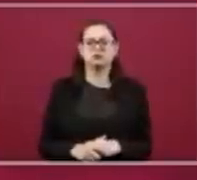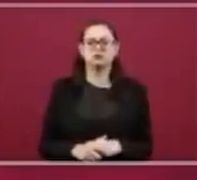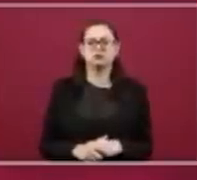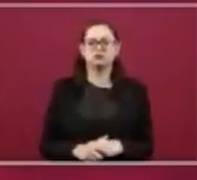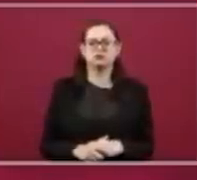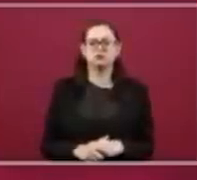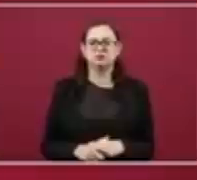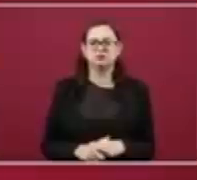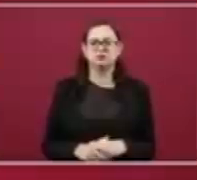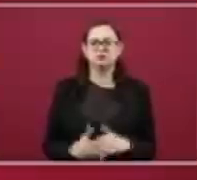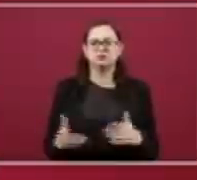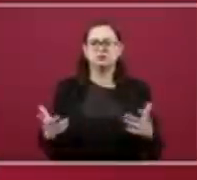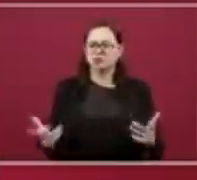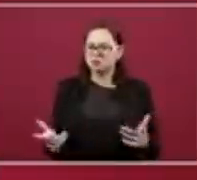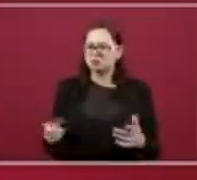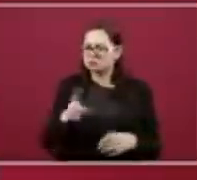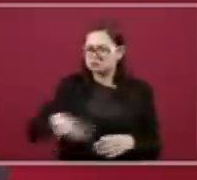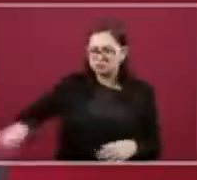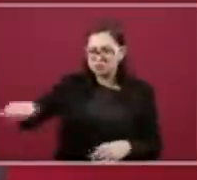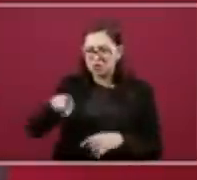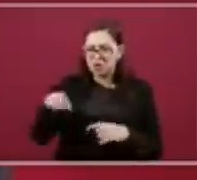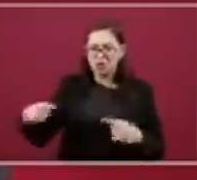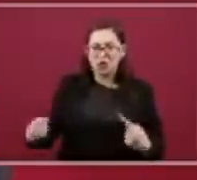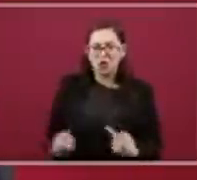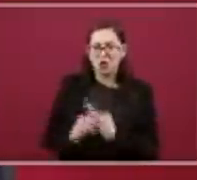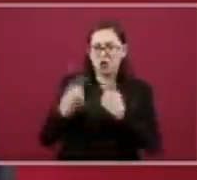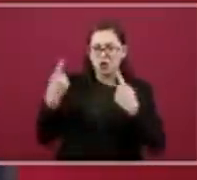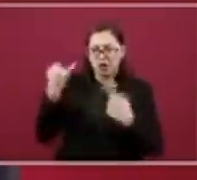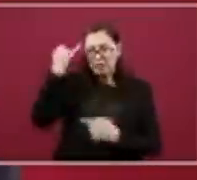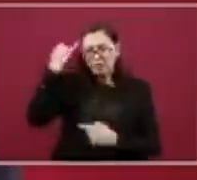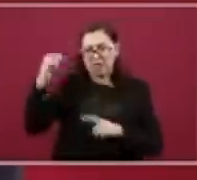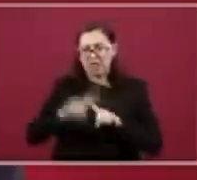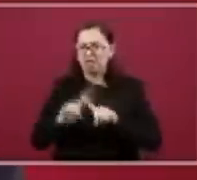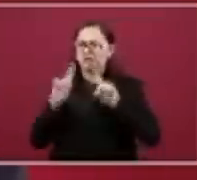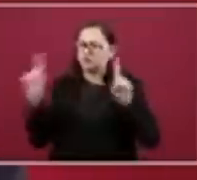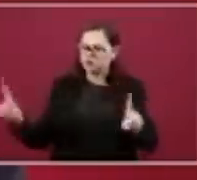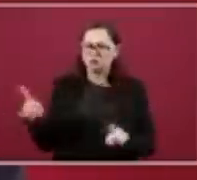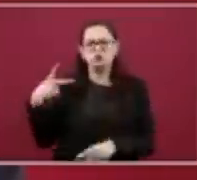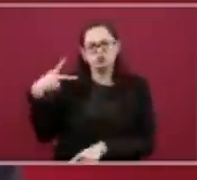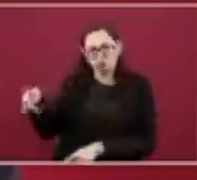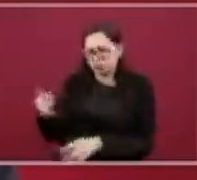garantizar el derecho a disentir. Pero estamos en el momento de